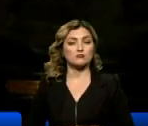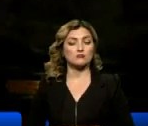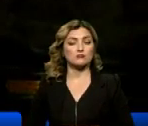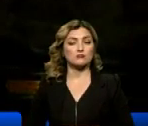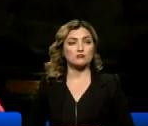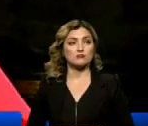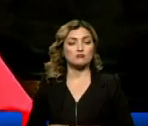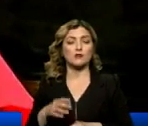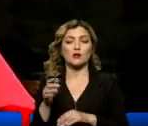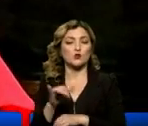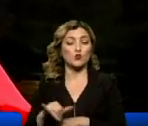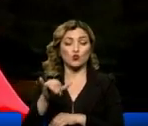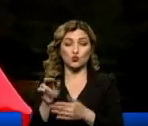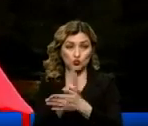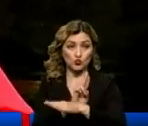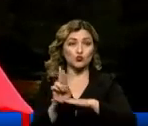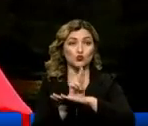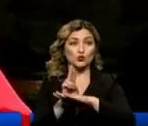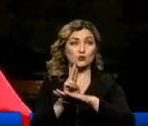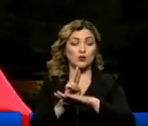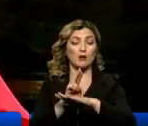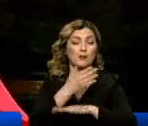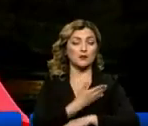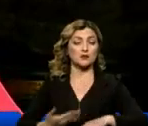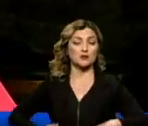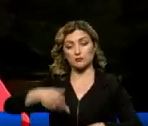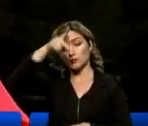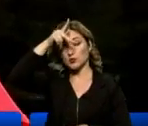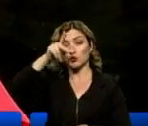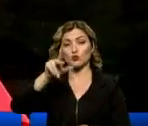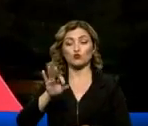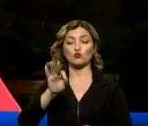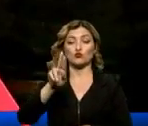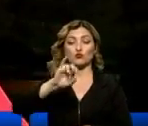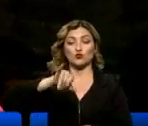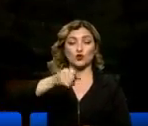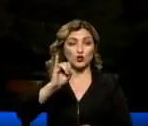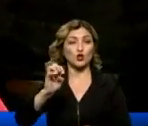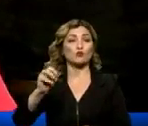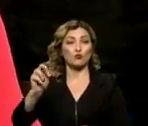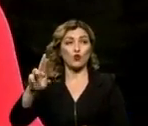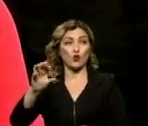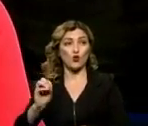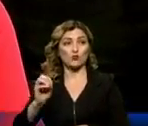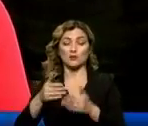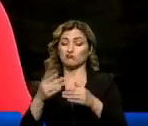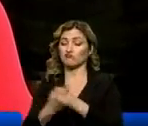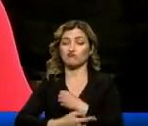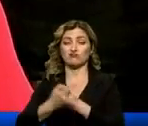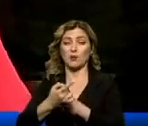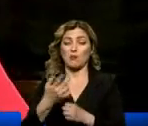teoría se utilizó para juzgar a Fujimori por delitos de lesa humanidad y también la ha